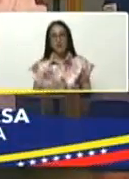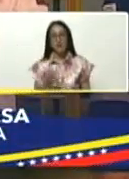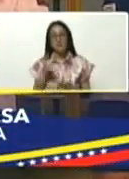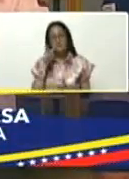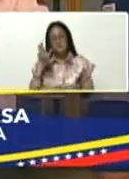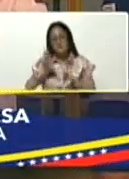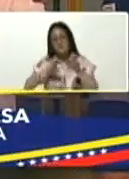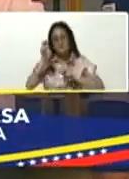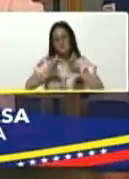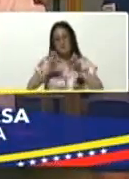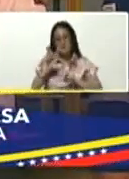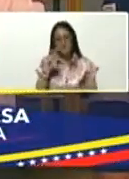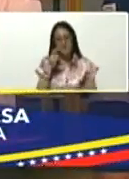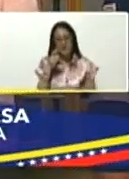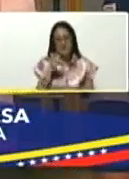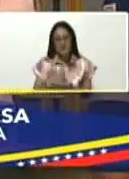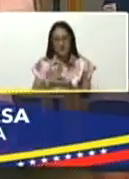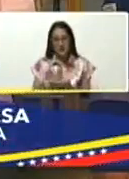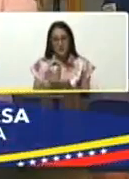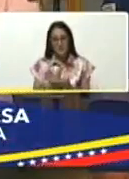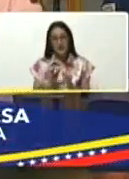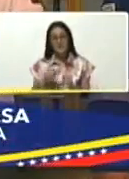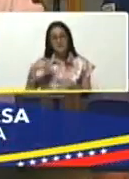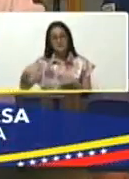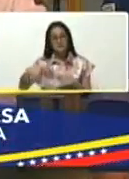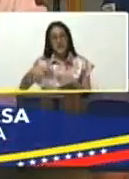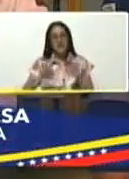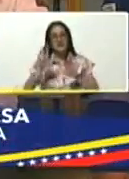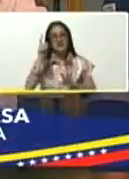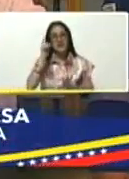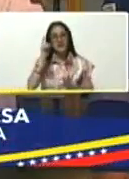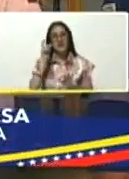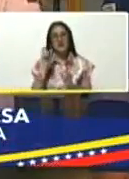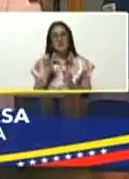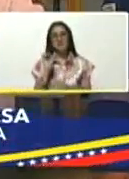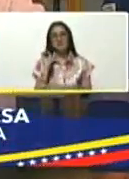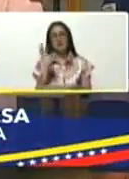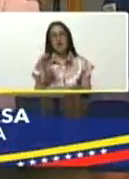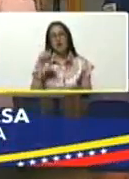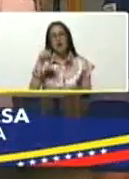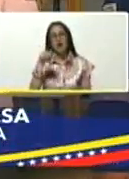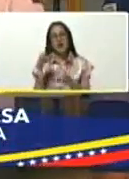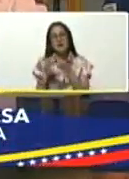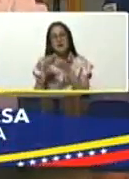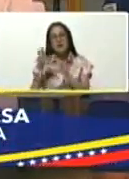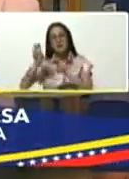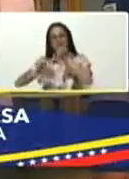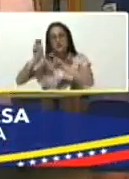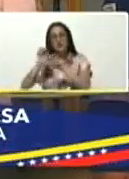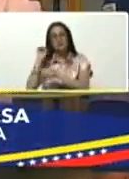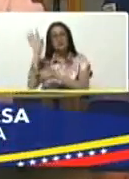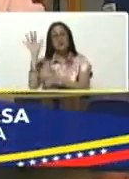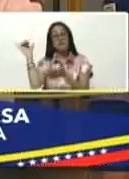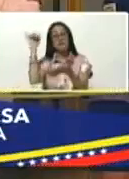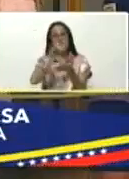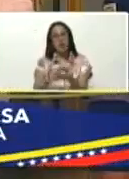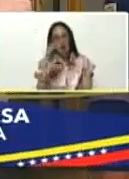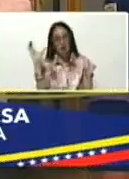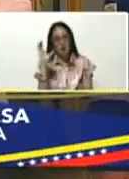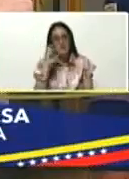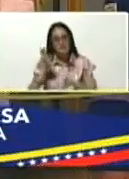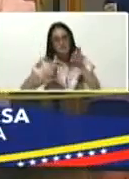seguimiento constante. Cada 15 días estamos enviando un equipo de aquí a Venezuela para evaluar, ver, hacer